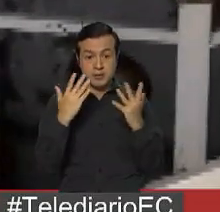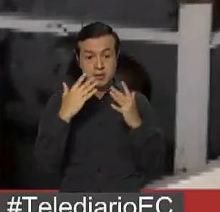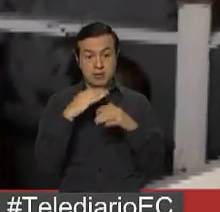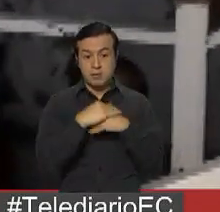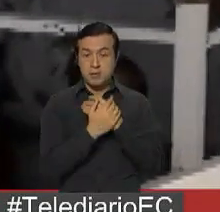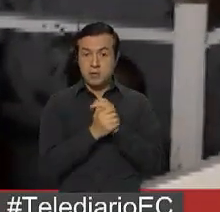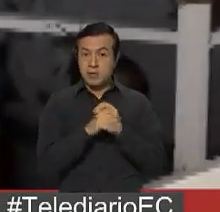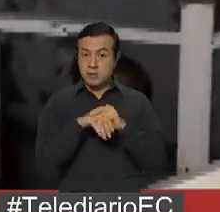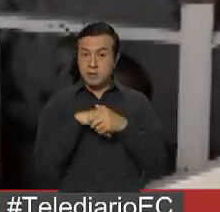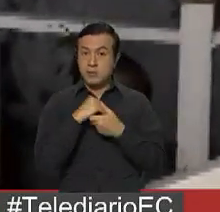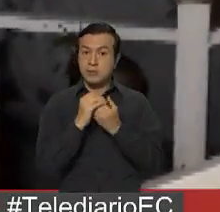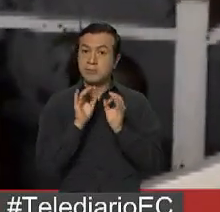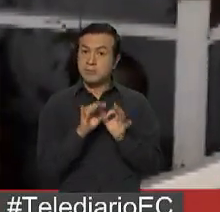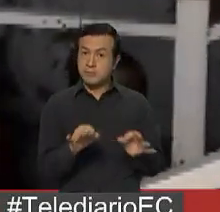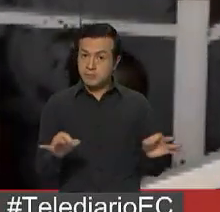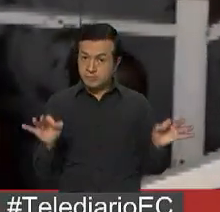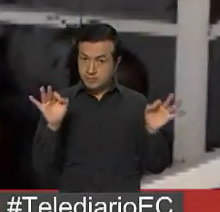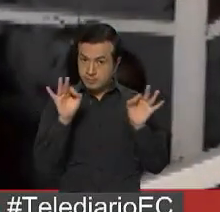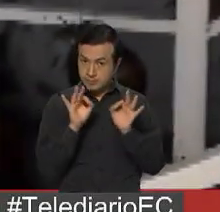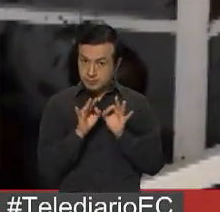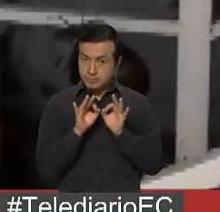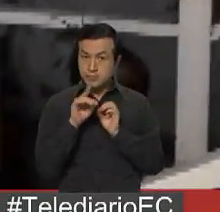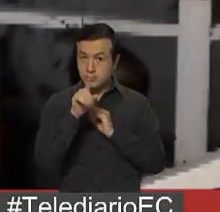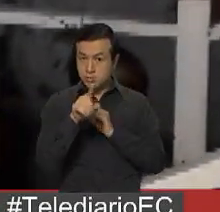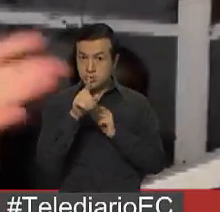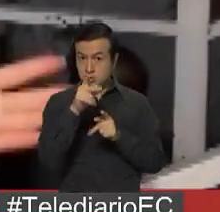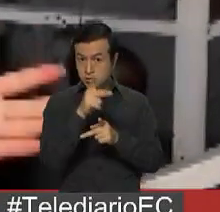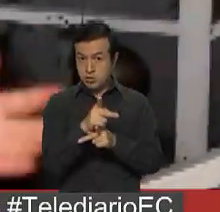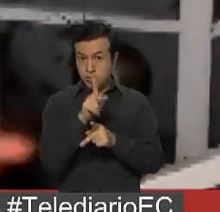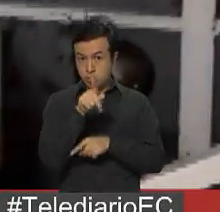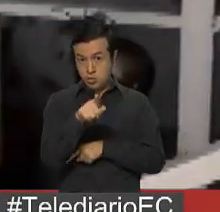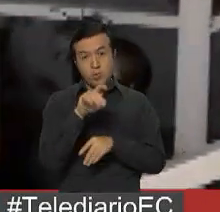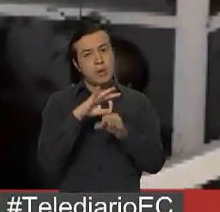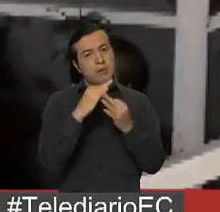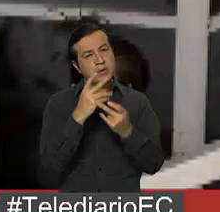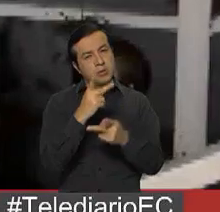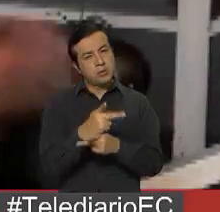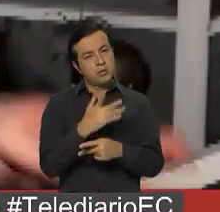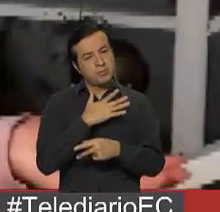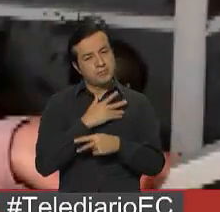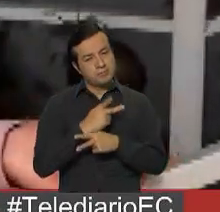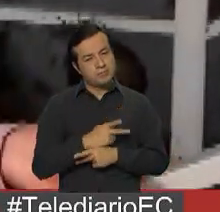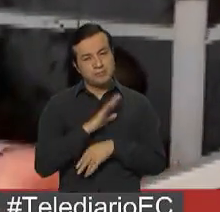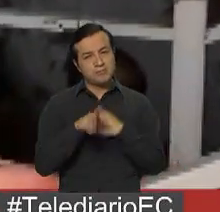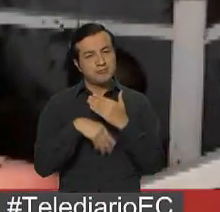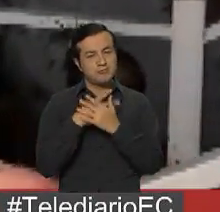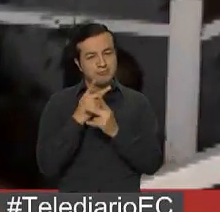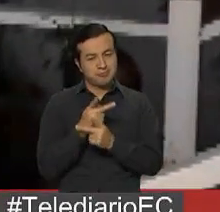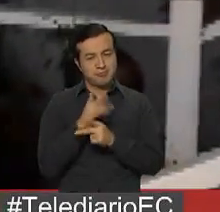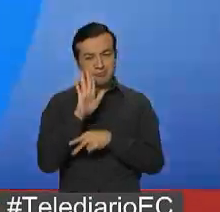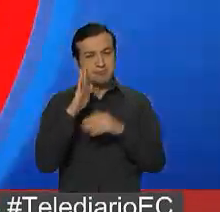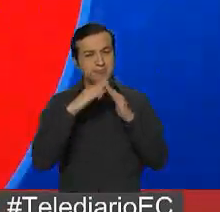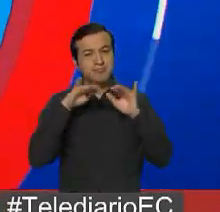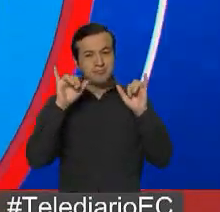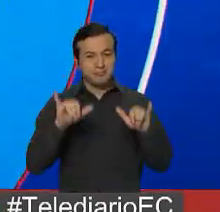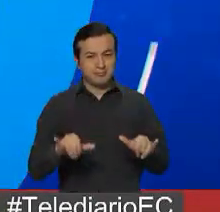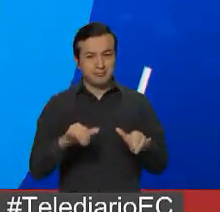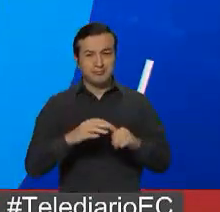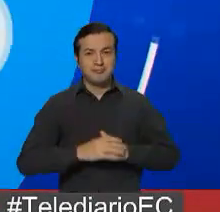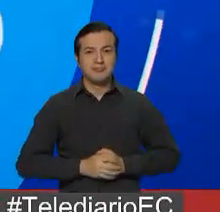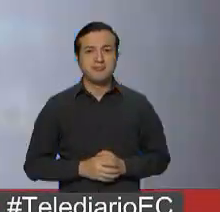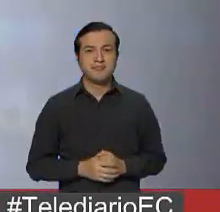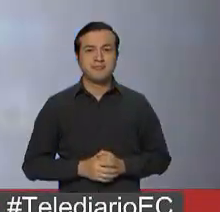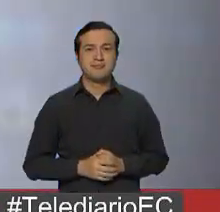correctamente las manos hazlo por ti por tu familia por mí y por todos bien en casa